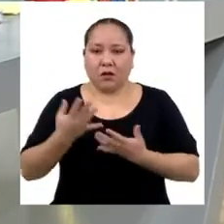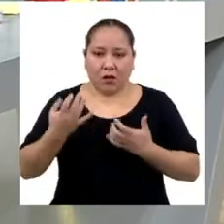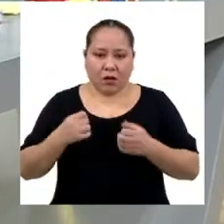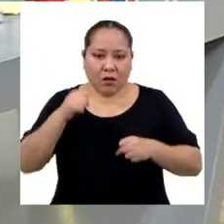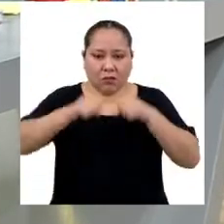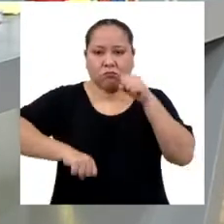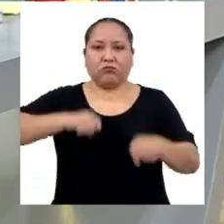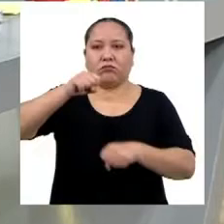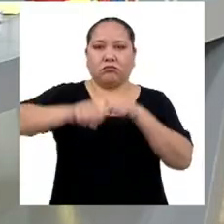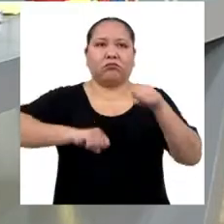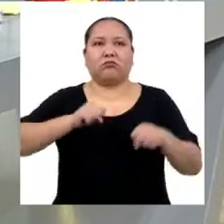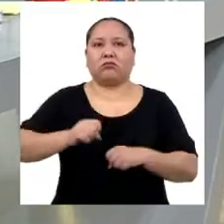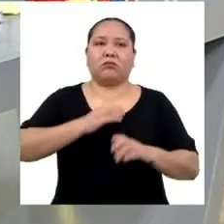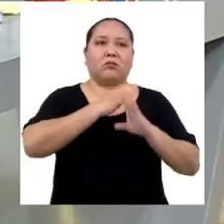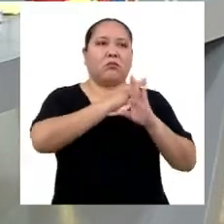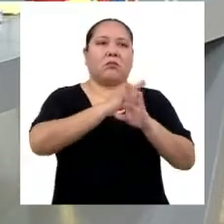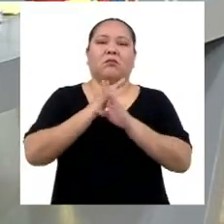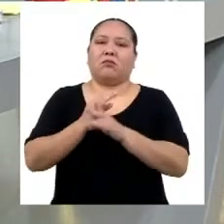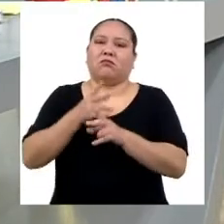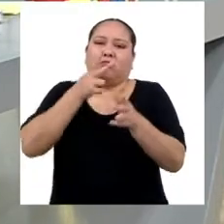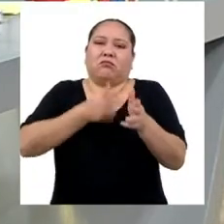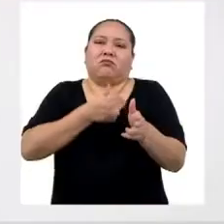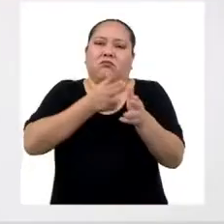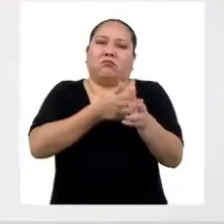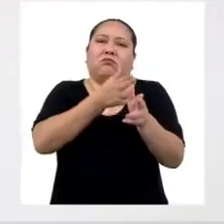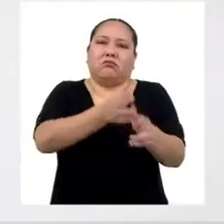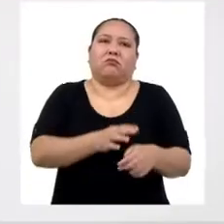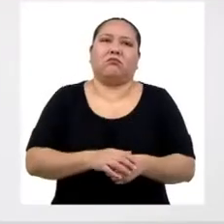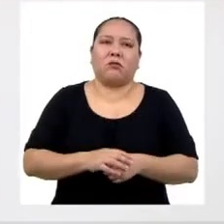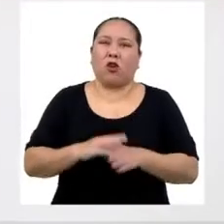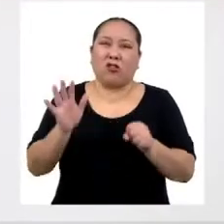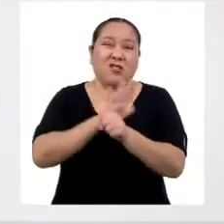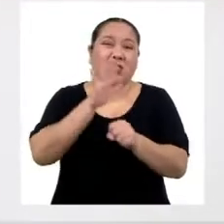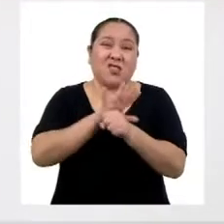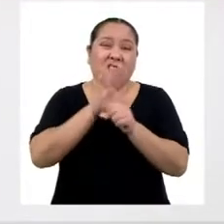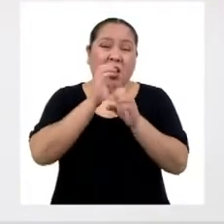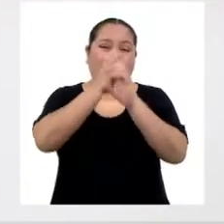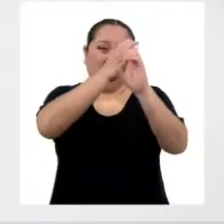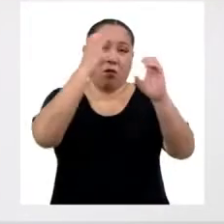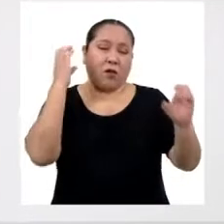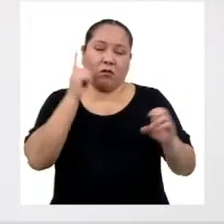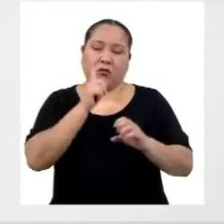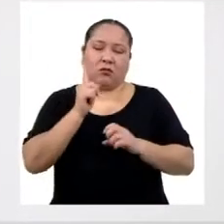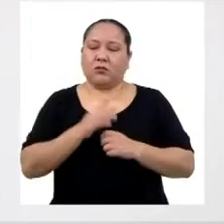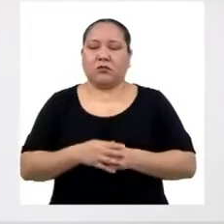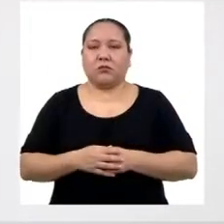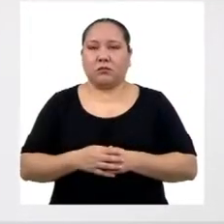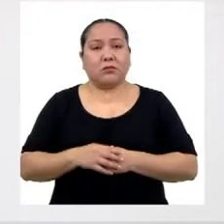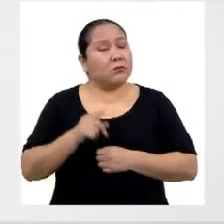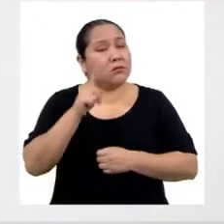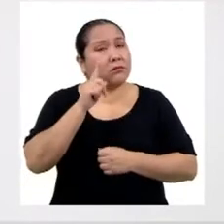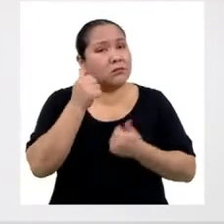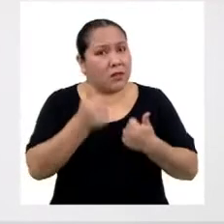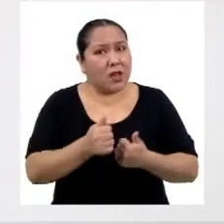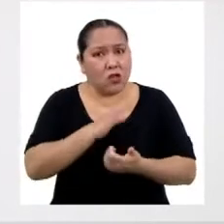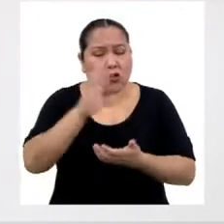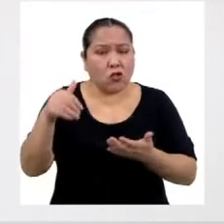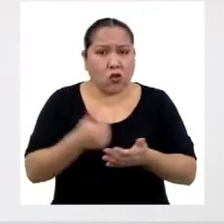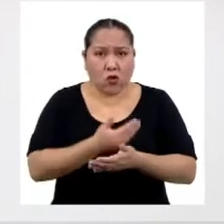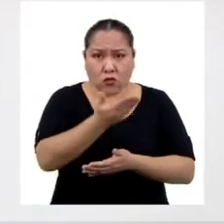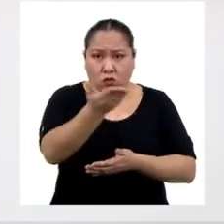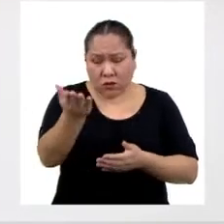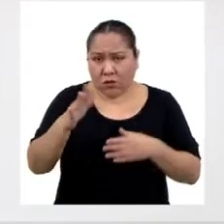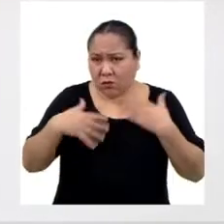en bicicleta para evitar aglomeraciones en el micro. ¡Qué gran plan! Creo que es algo que todas y todos ustedes podrían